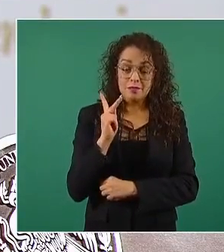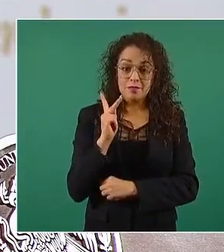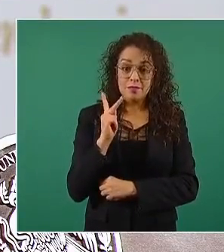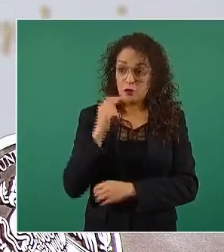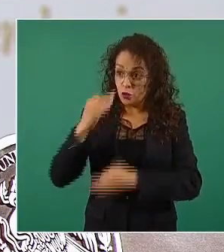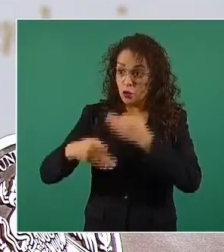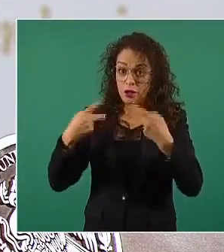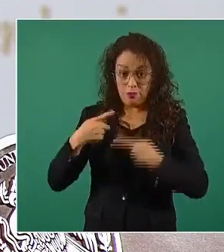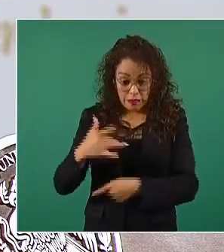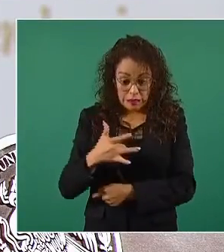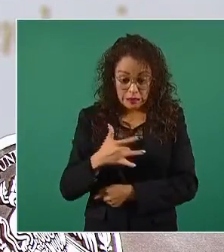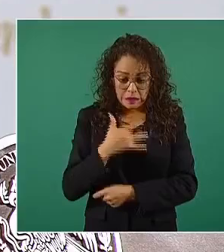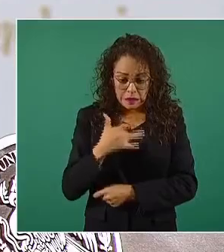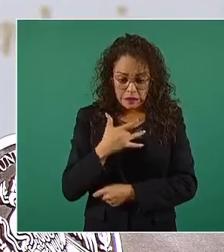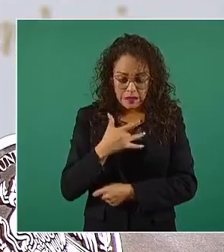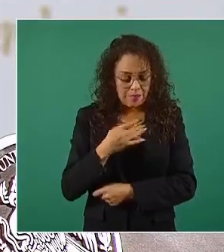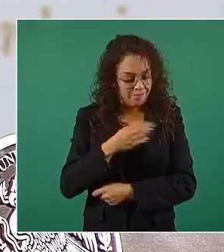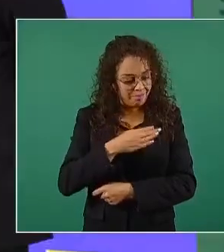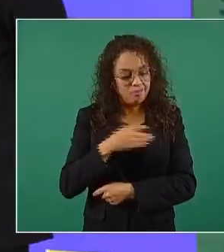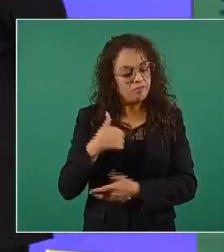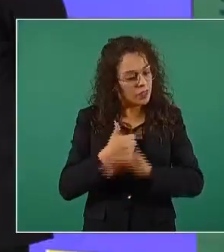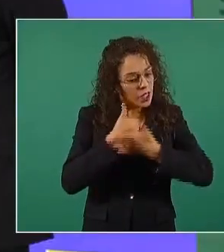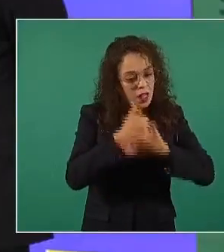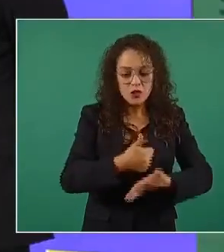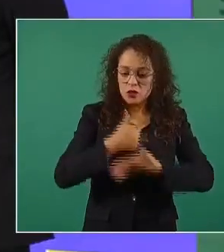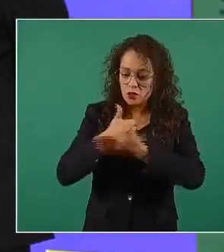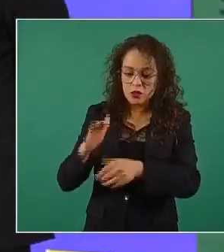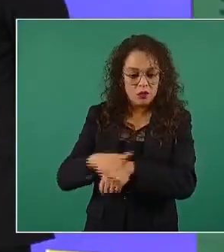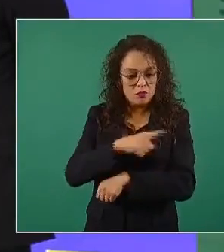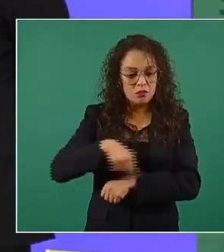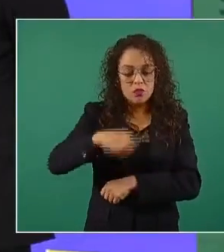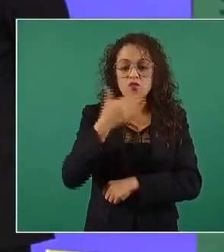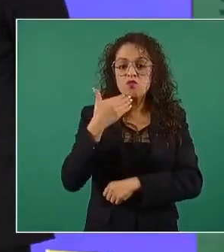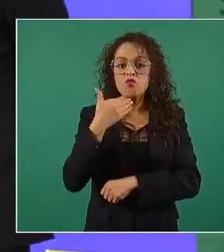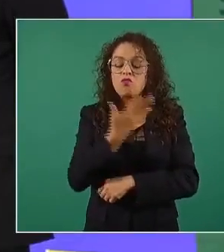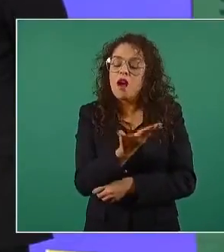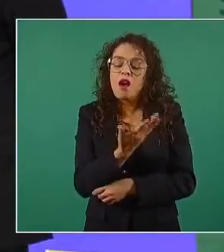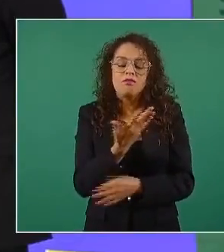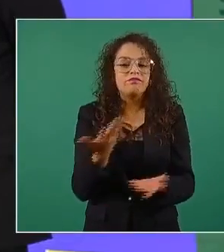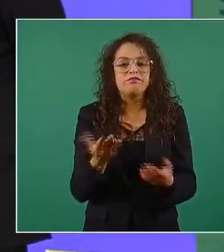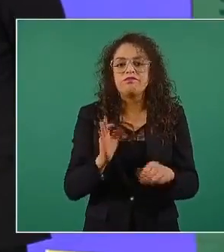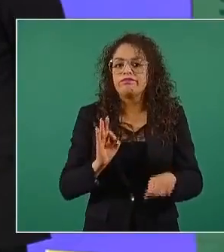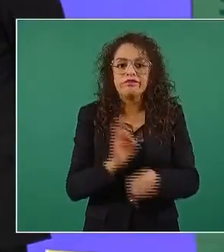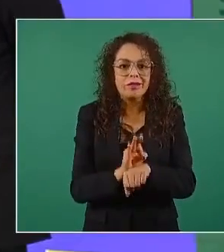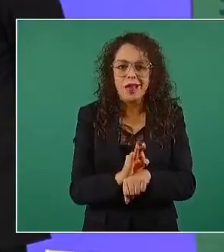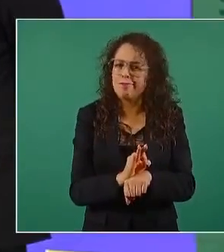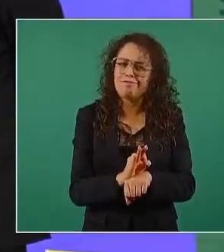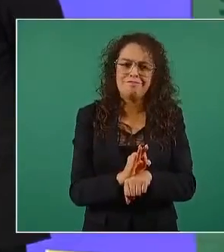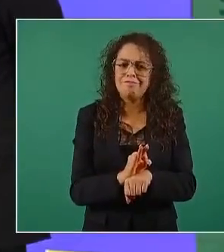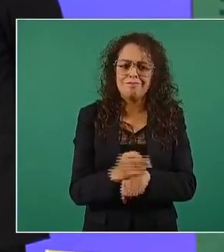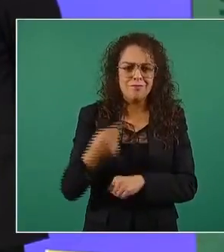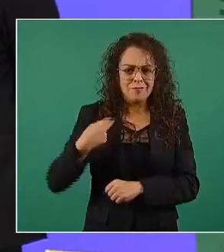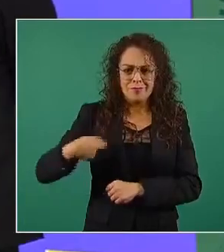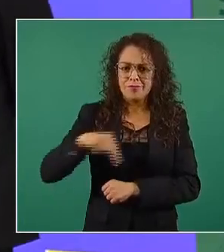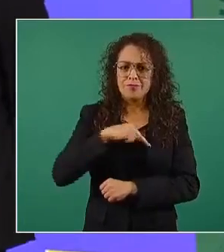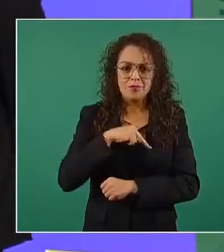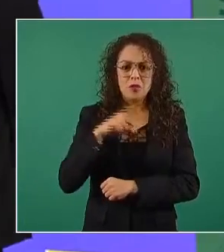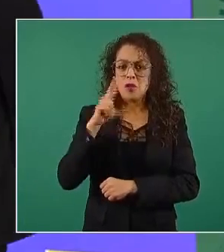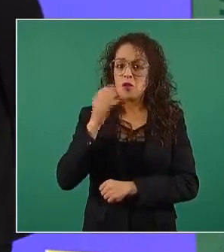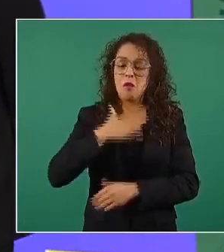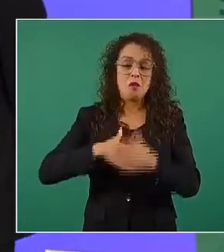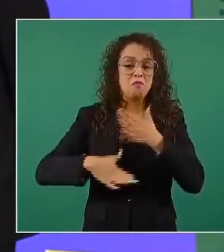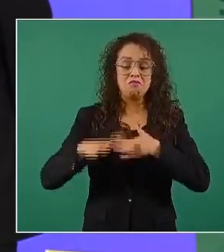más frágiles. Pero como bien usted me lo pidió hace algunos años, no nos cansamos ni nos